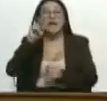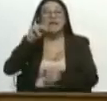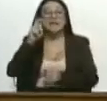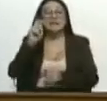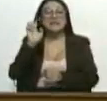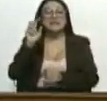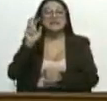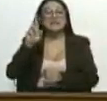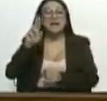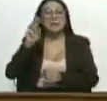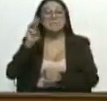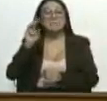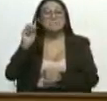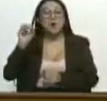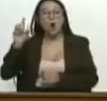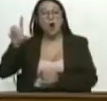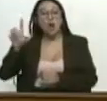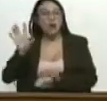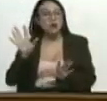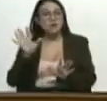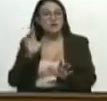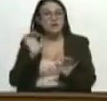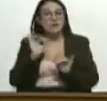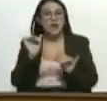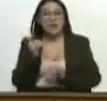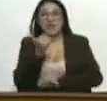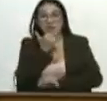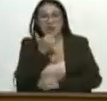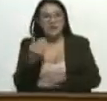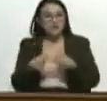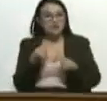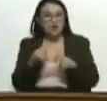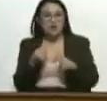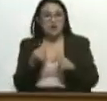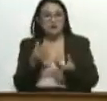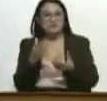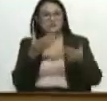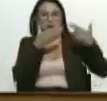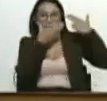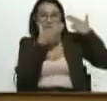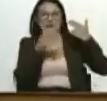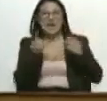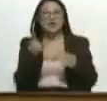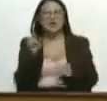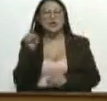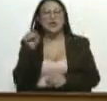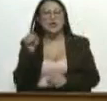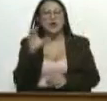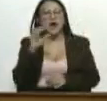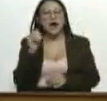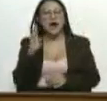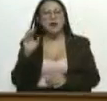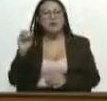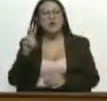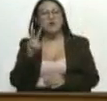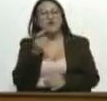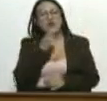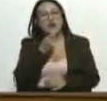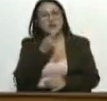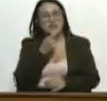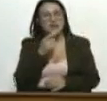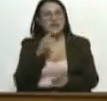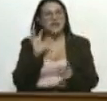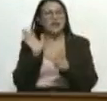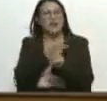Sin absolutamente ningún delito cometido, como bien dijo René, fue secuestrado en Cabo Verde, fue torturado